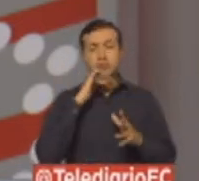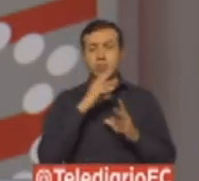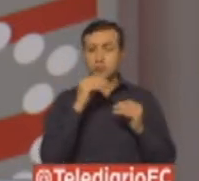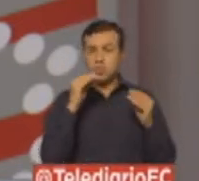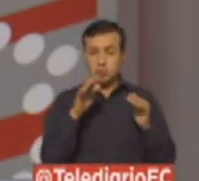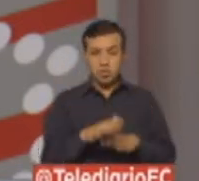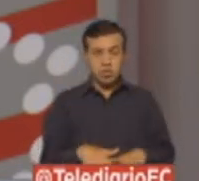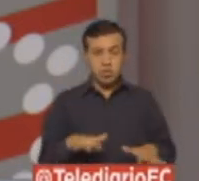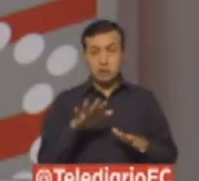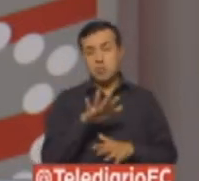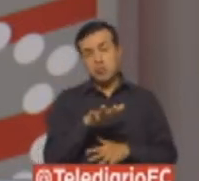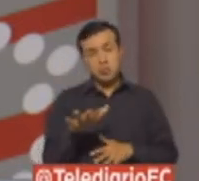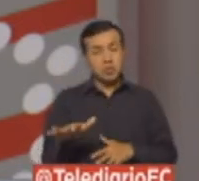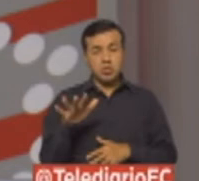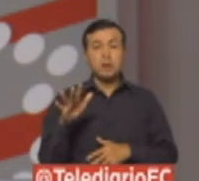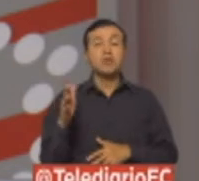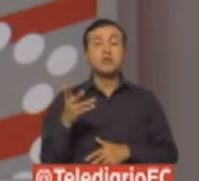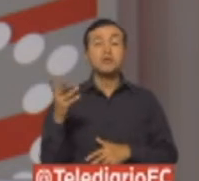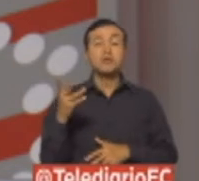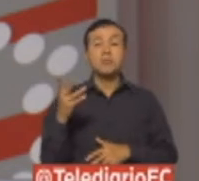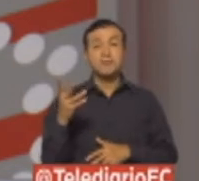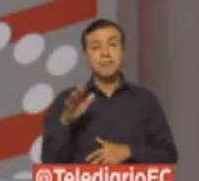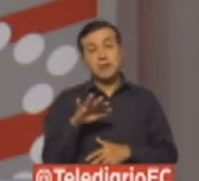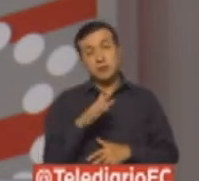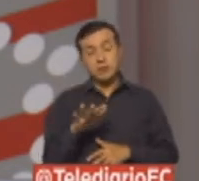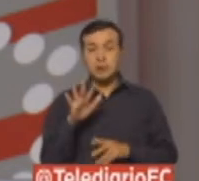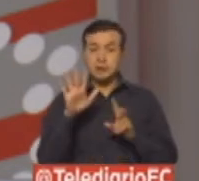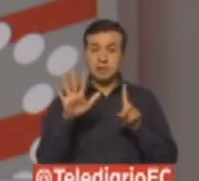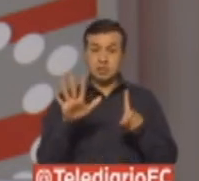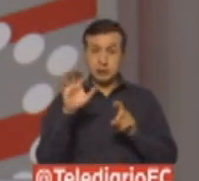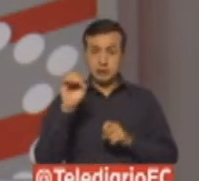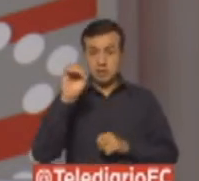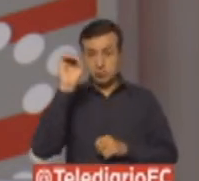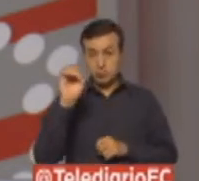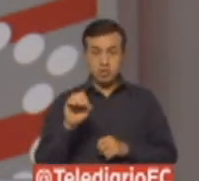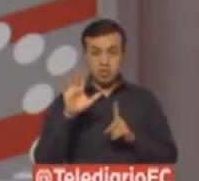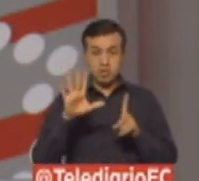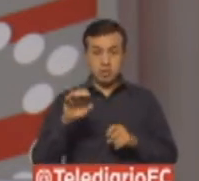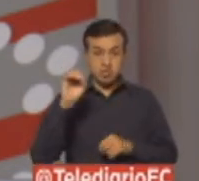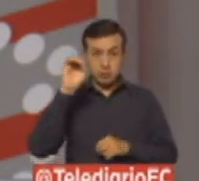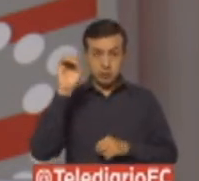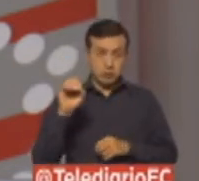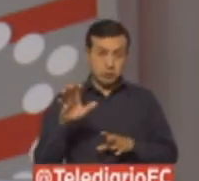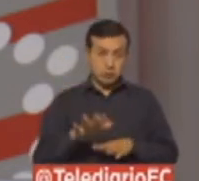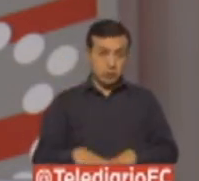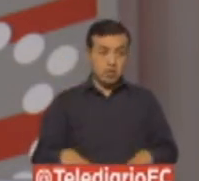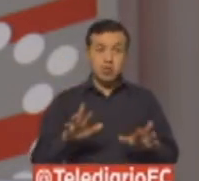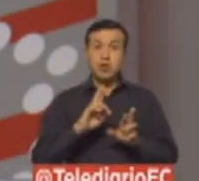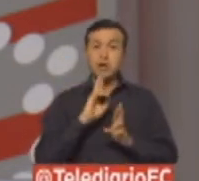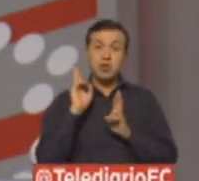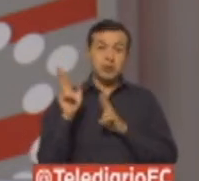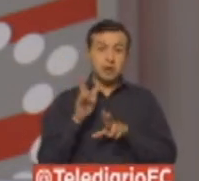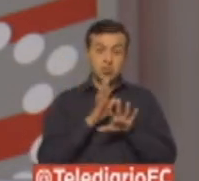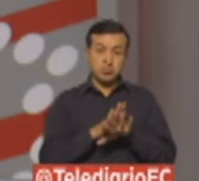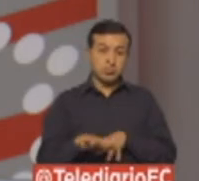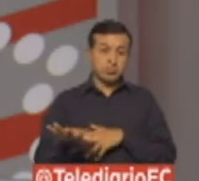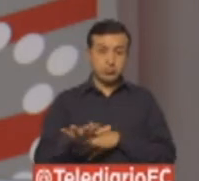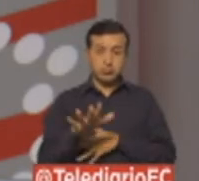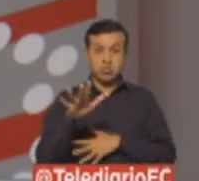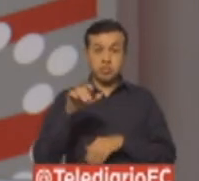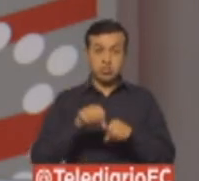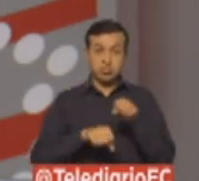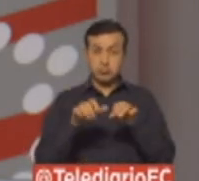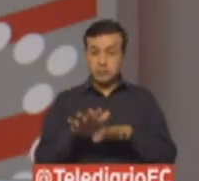de cerca de 1 de un 60% de nuestros ríos quebradas